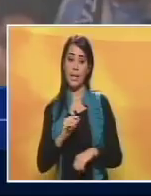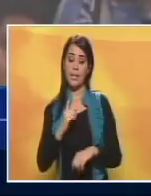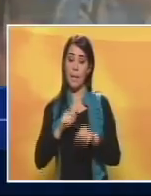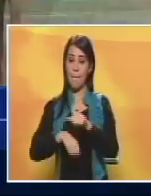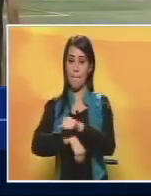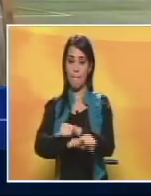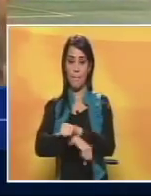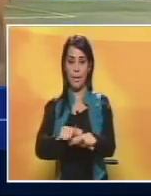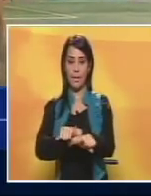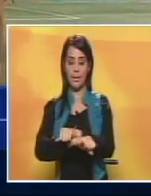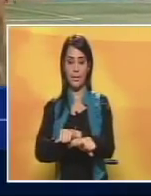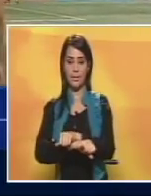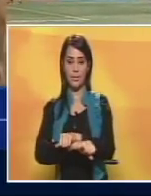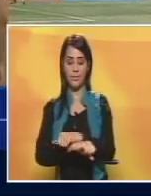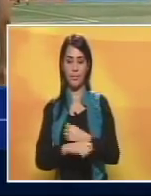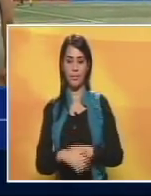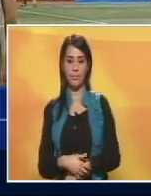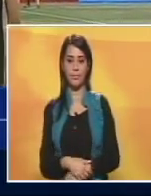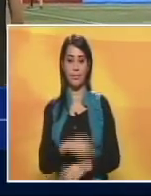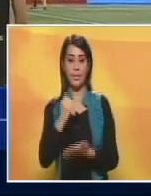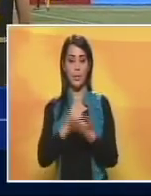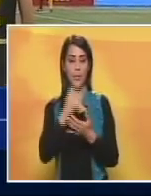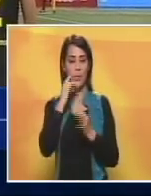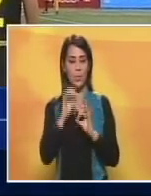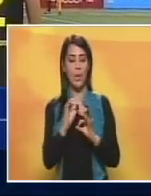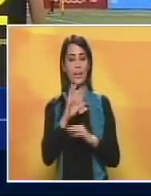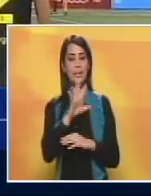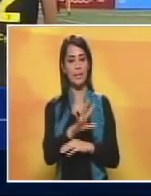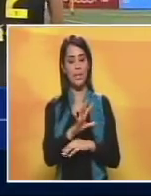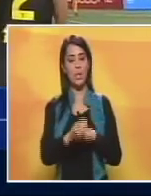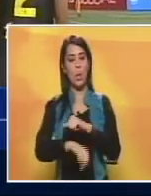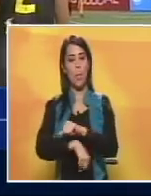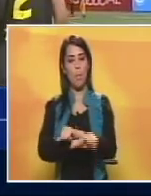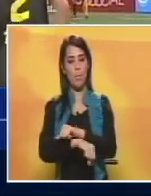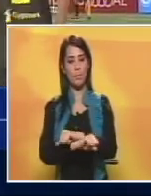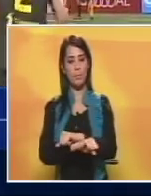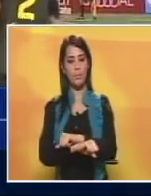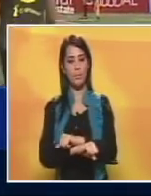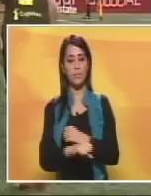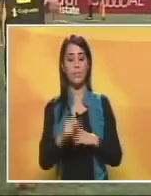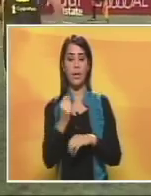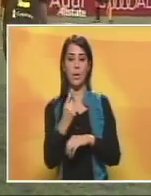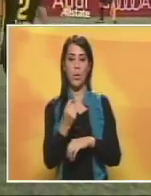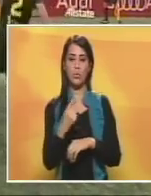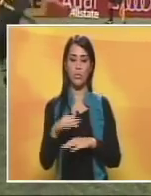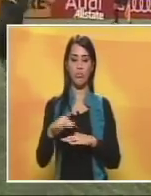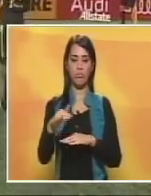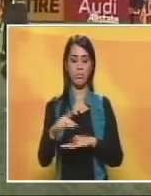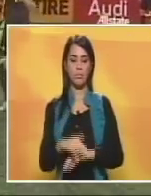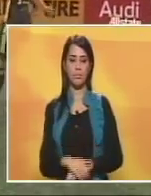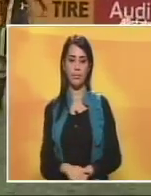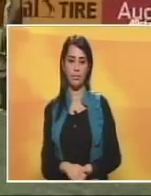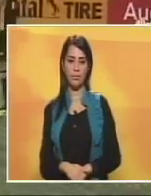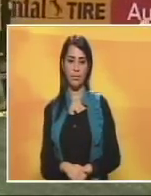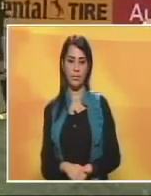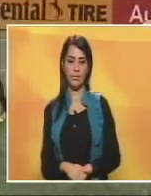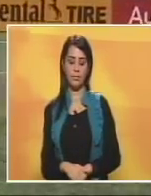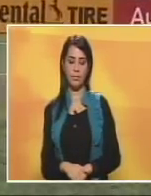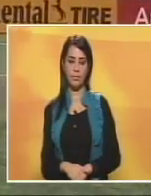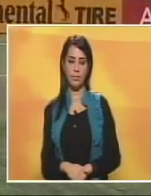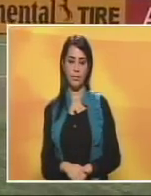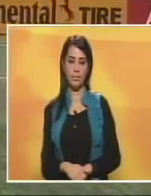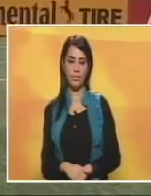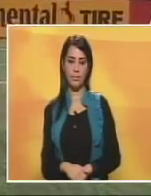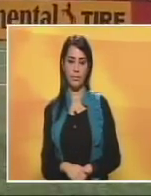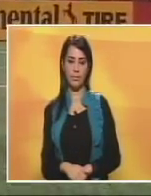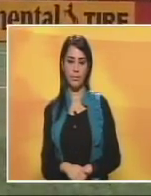penales, los bienconeros anotaron sus 5 lanzamientos desde los 11 pasos. No así el conjunto